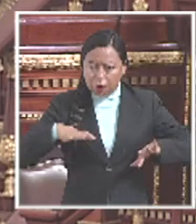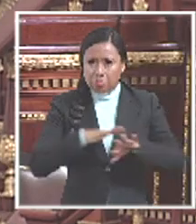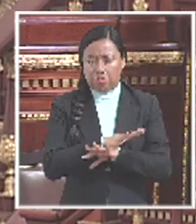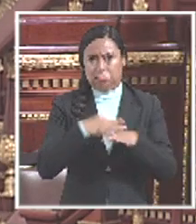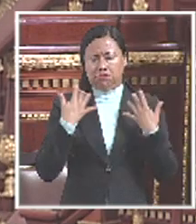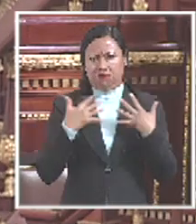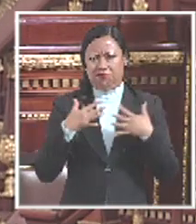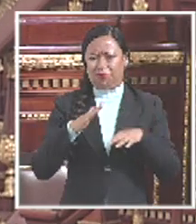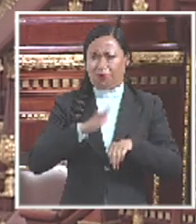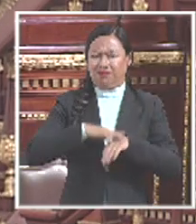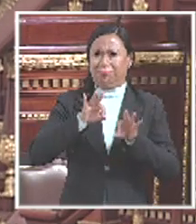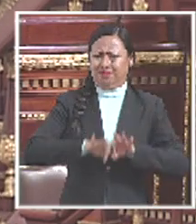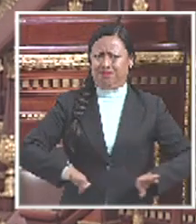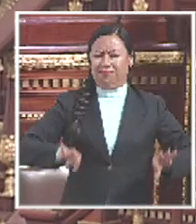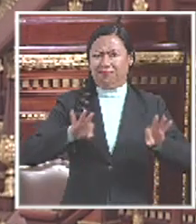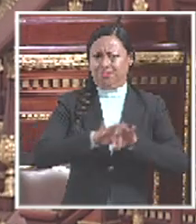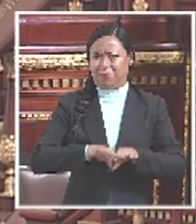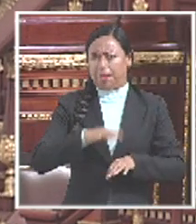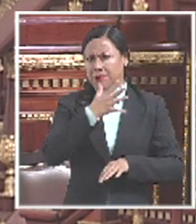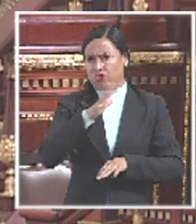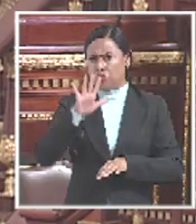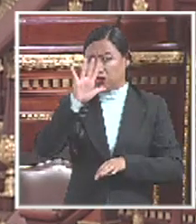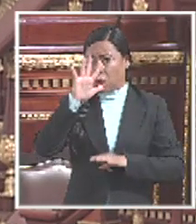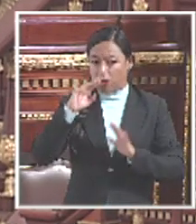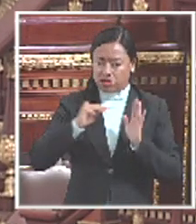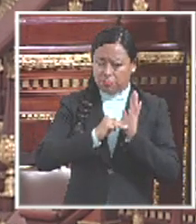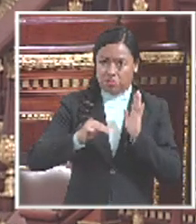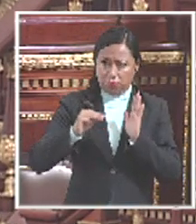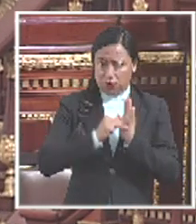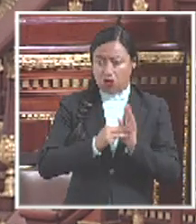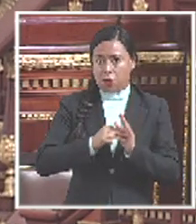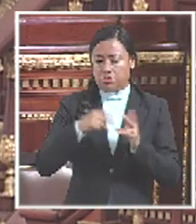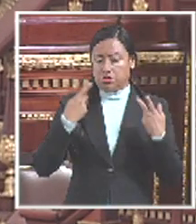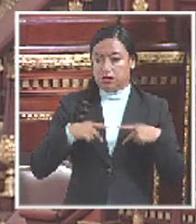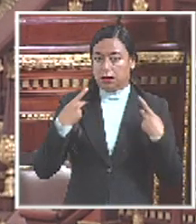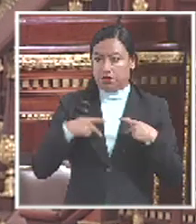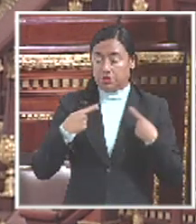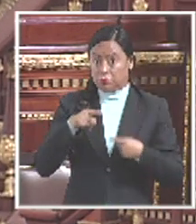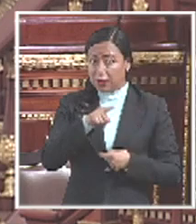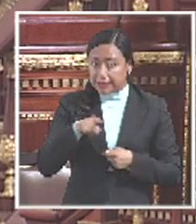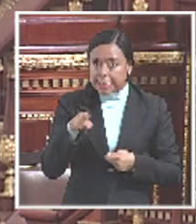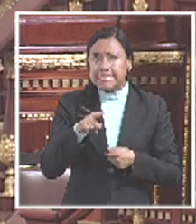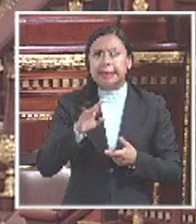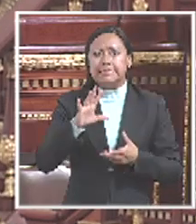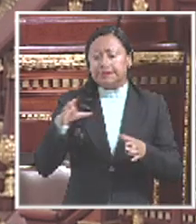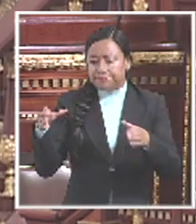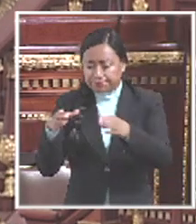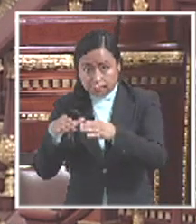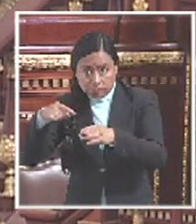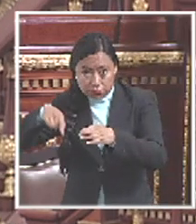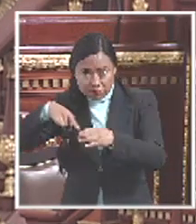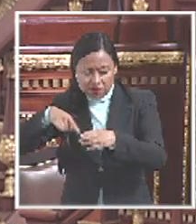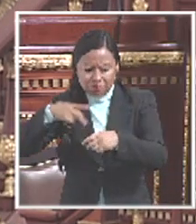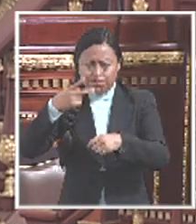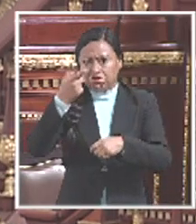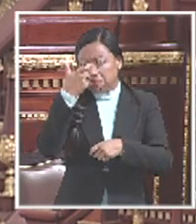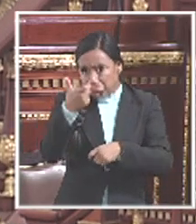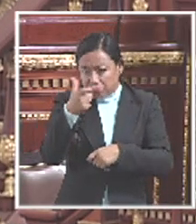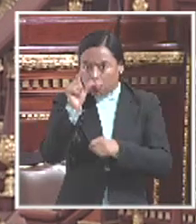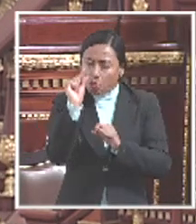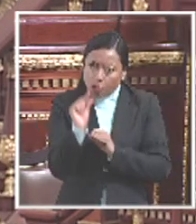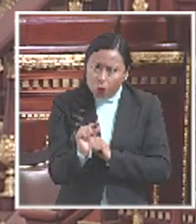la salud de más de 50 millones de personas, que son las más vulnerables y con menos recursos en